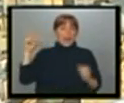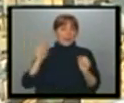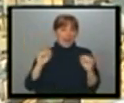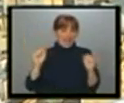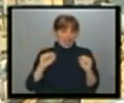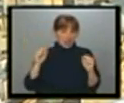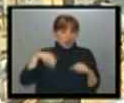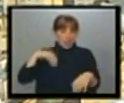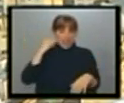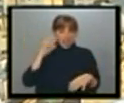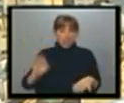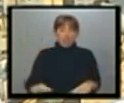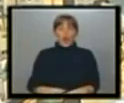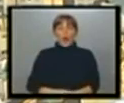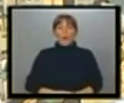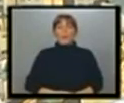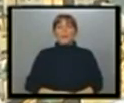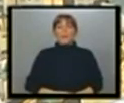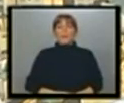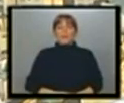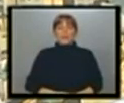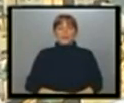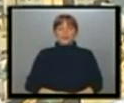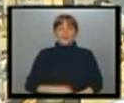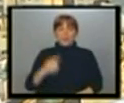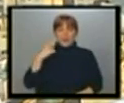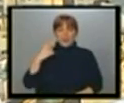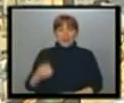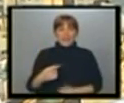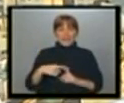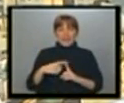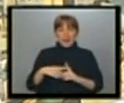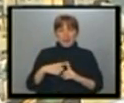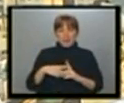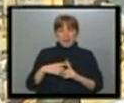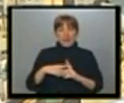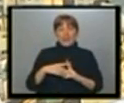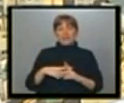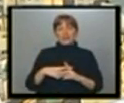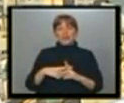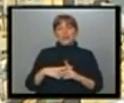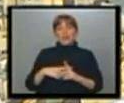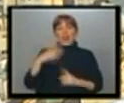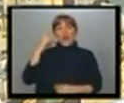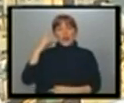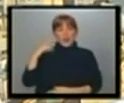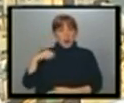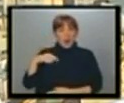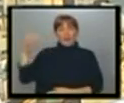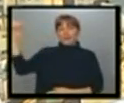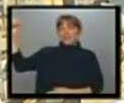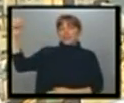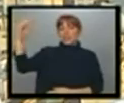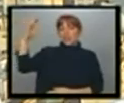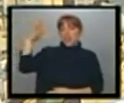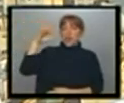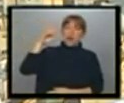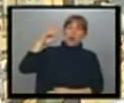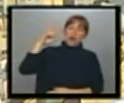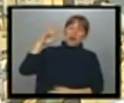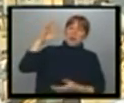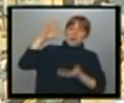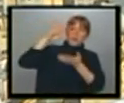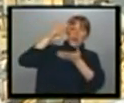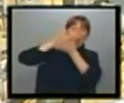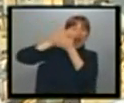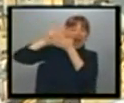ahí tenés a las 7.39 esta temperatura. El cielo despejado, la visibilidad es